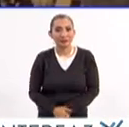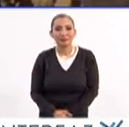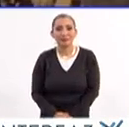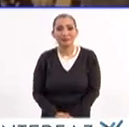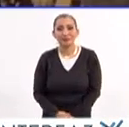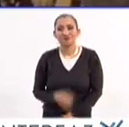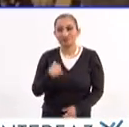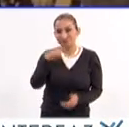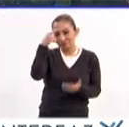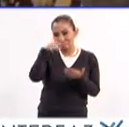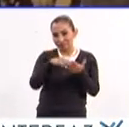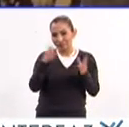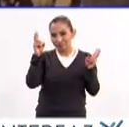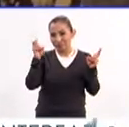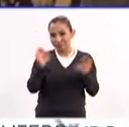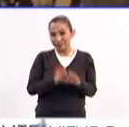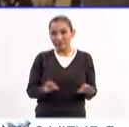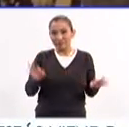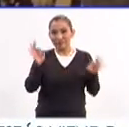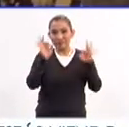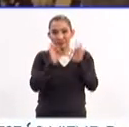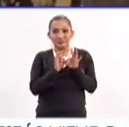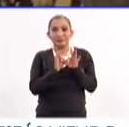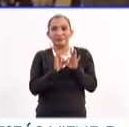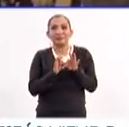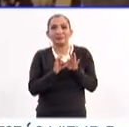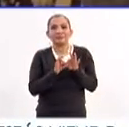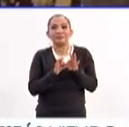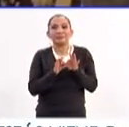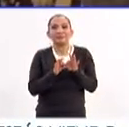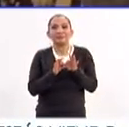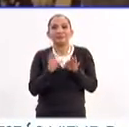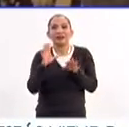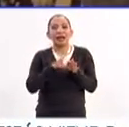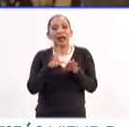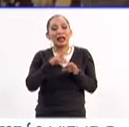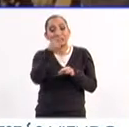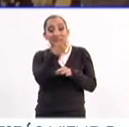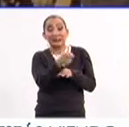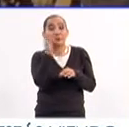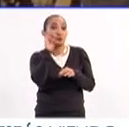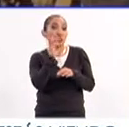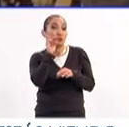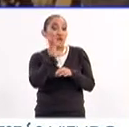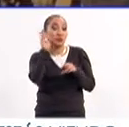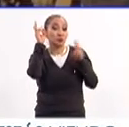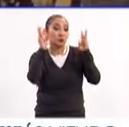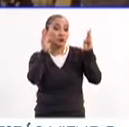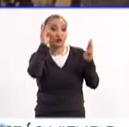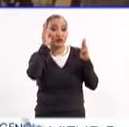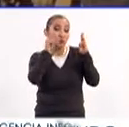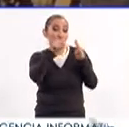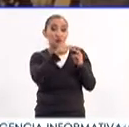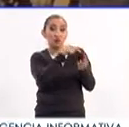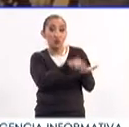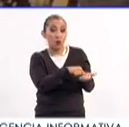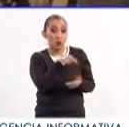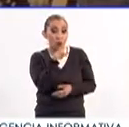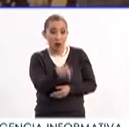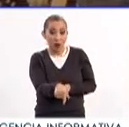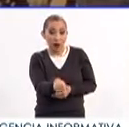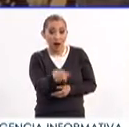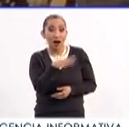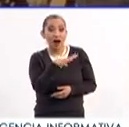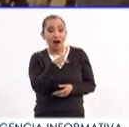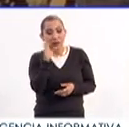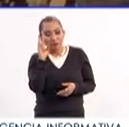que es un tema fundamental el que exista un Museo de la Mujer, porque es un lugar donde se